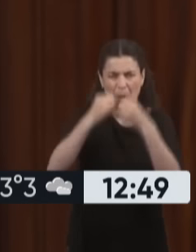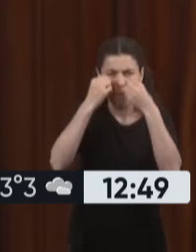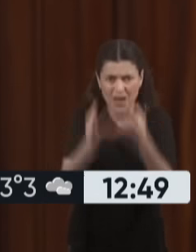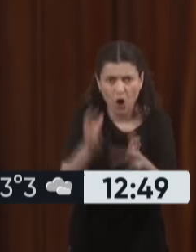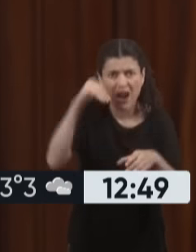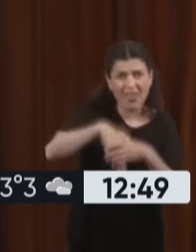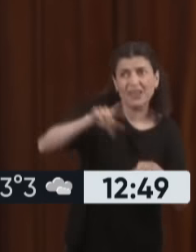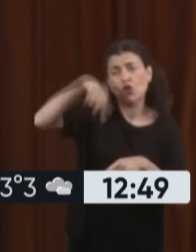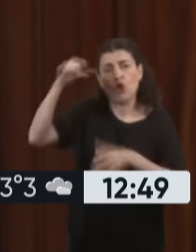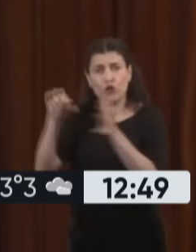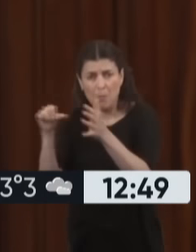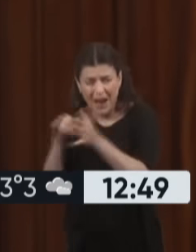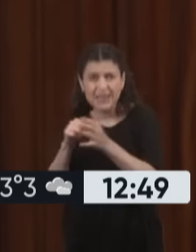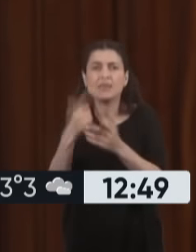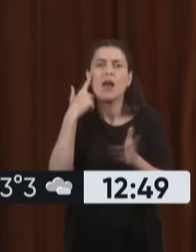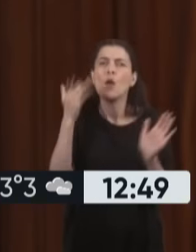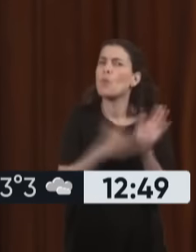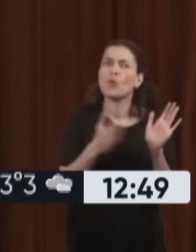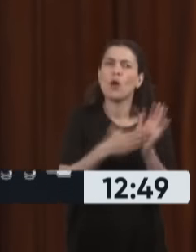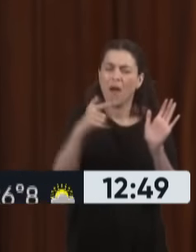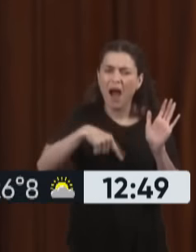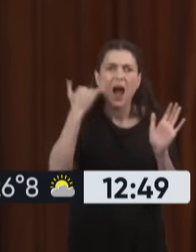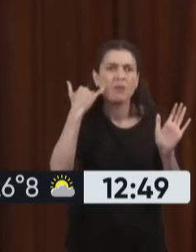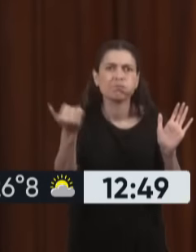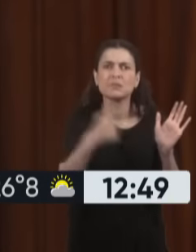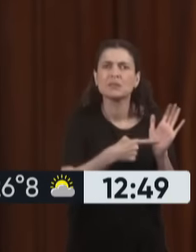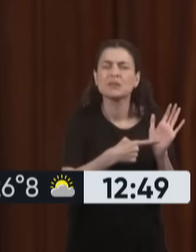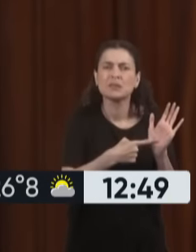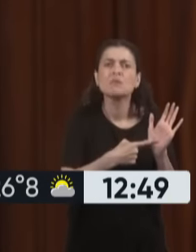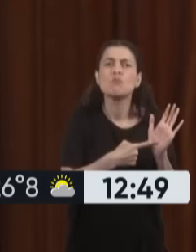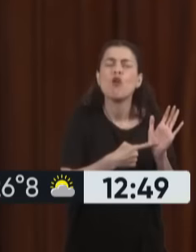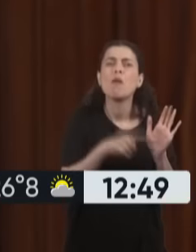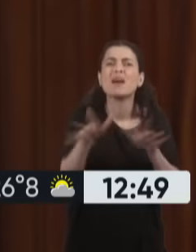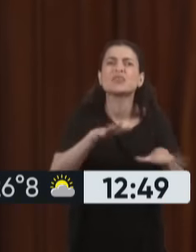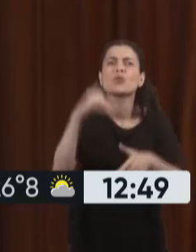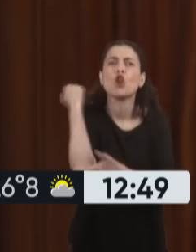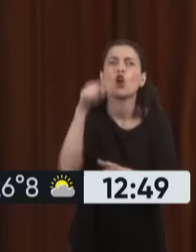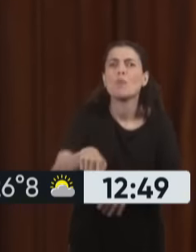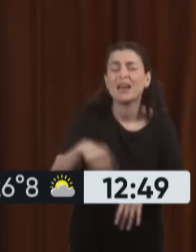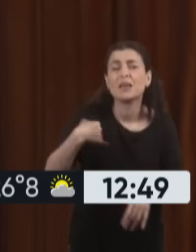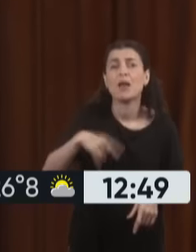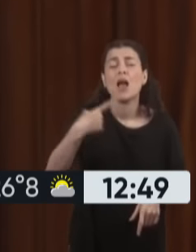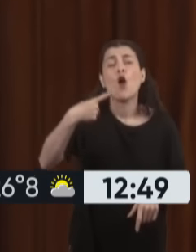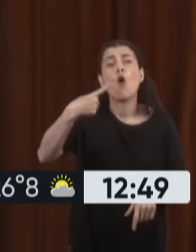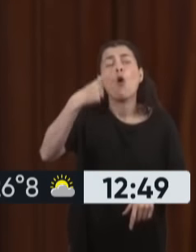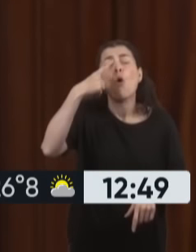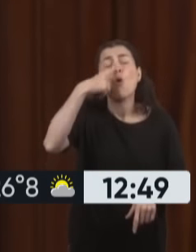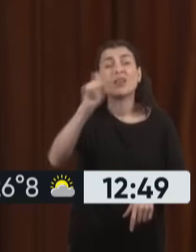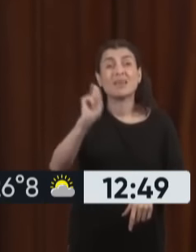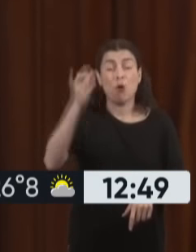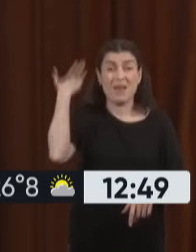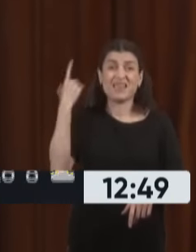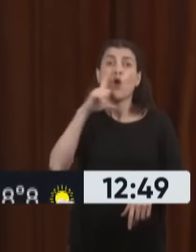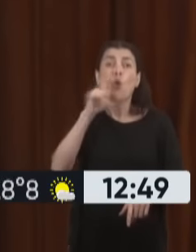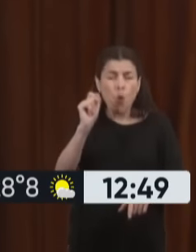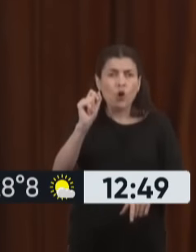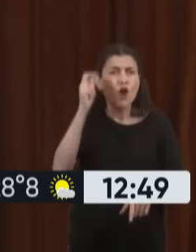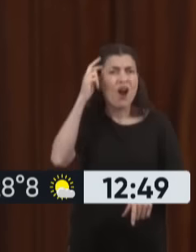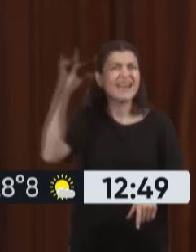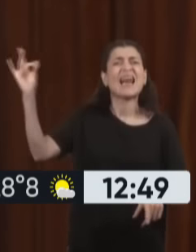mejores palpables en la actividad económica. Sin ir más lejos, el último julio fue un mes récord en la venta de autos,